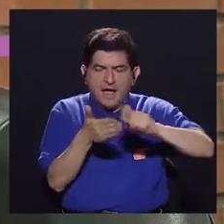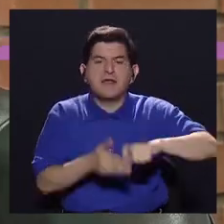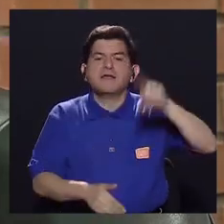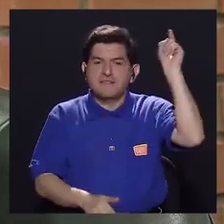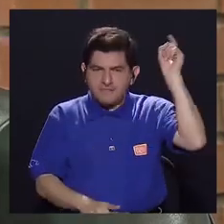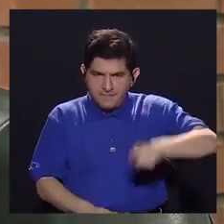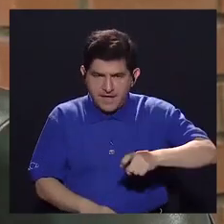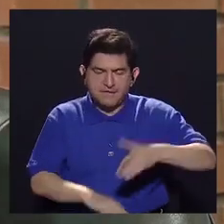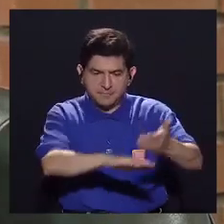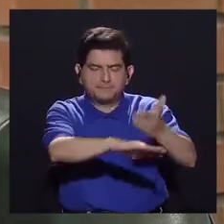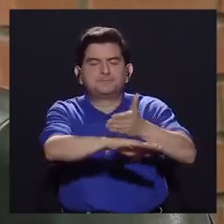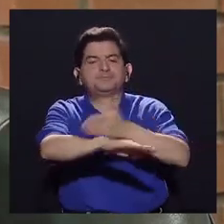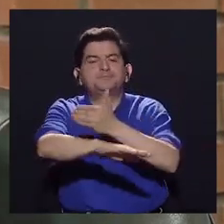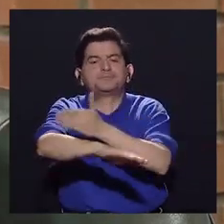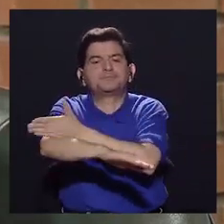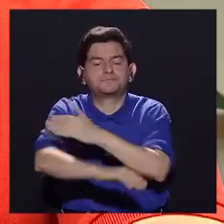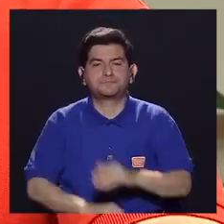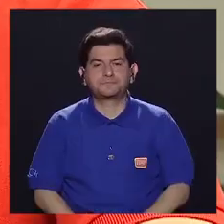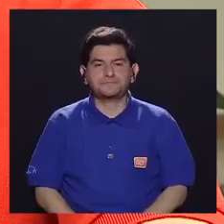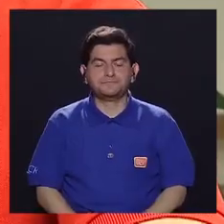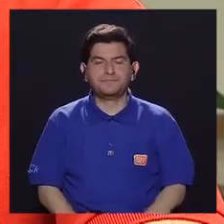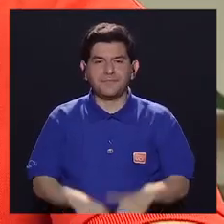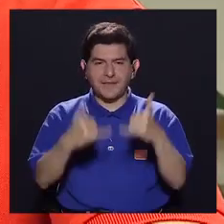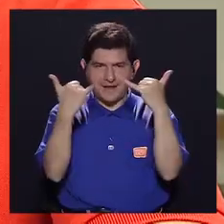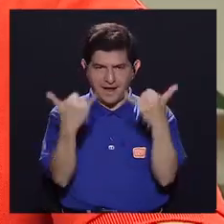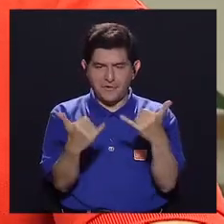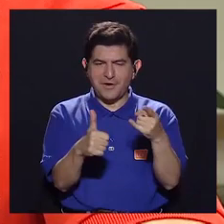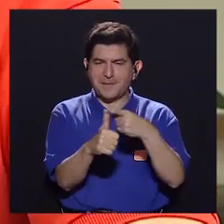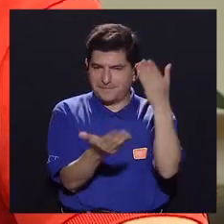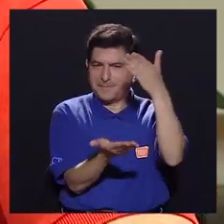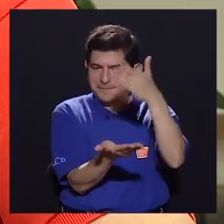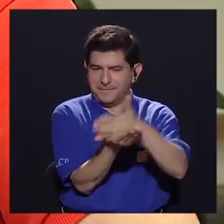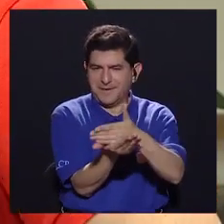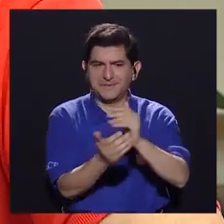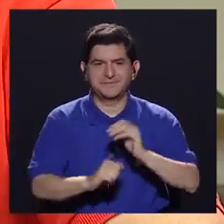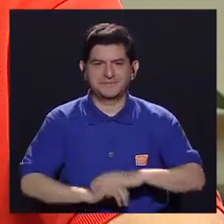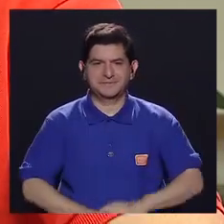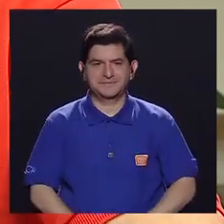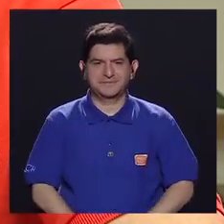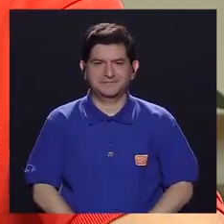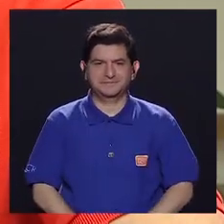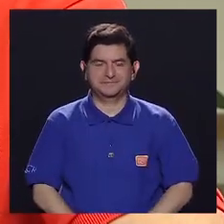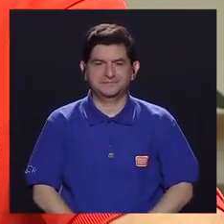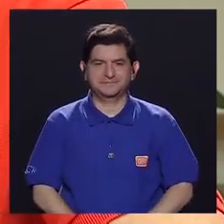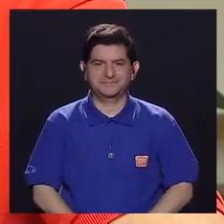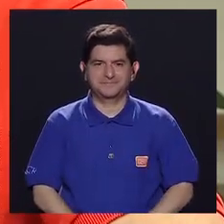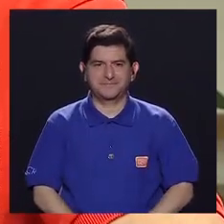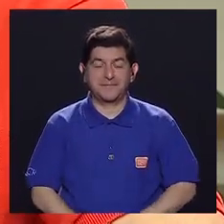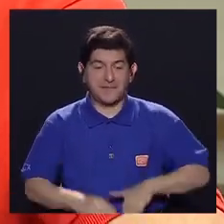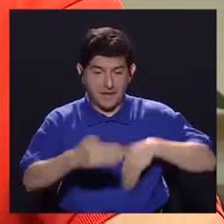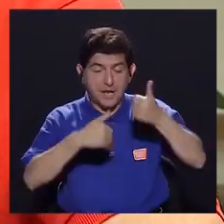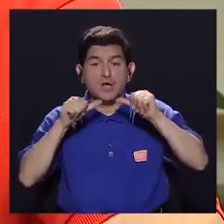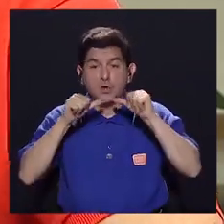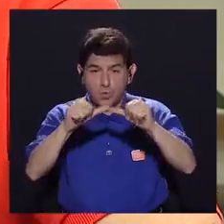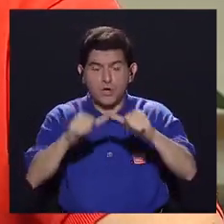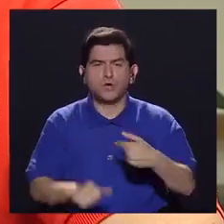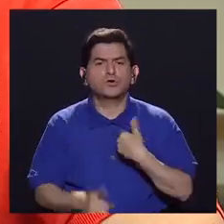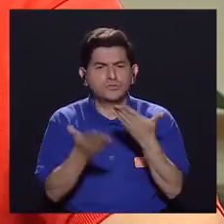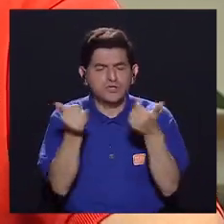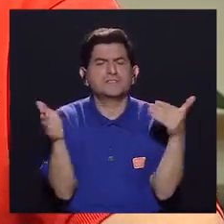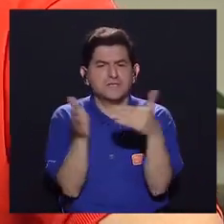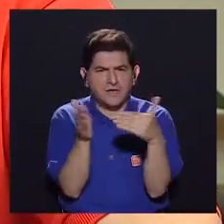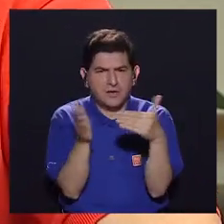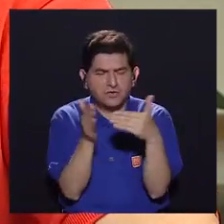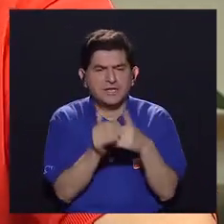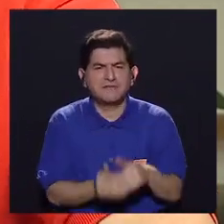pues tiene que salir adelante, ¿verdad? Bueno, Gabriela, vamos a hacer en este momento una primera pausa para retornar. Me gustaría